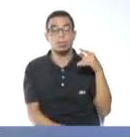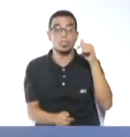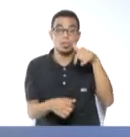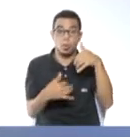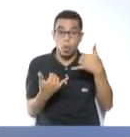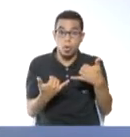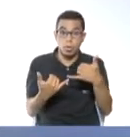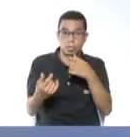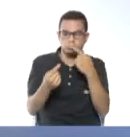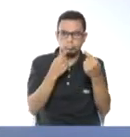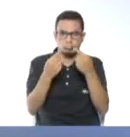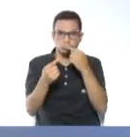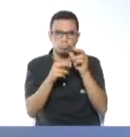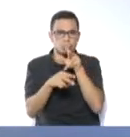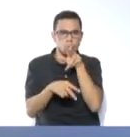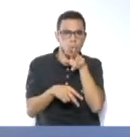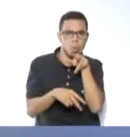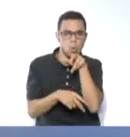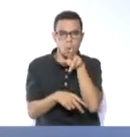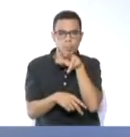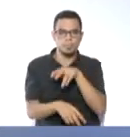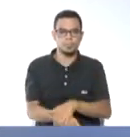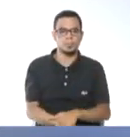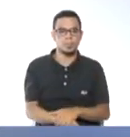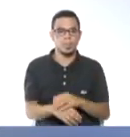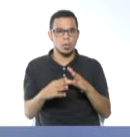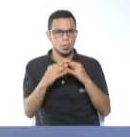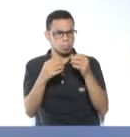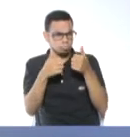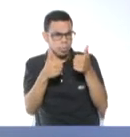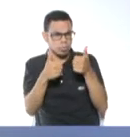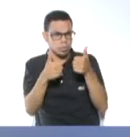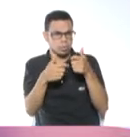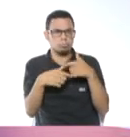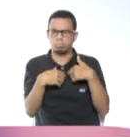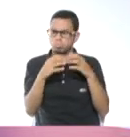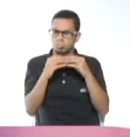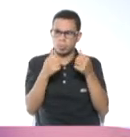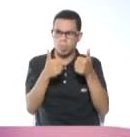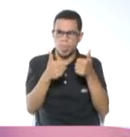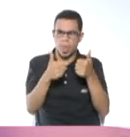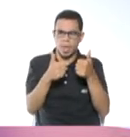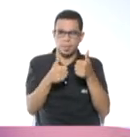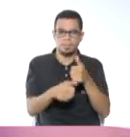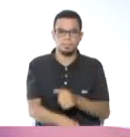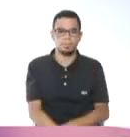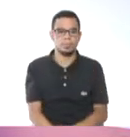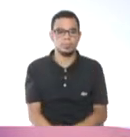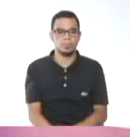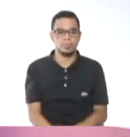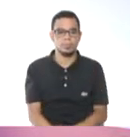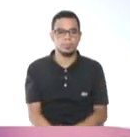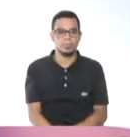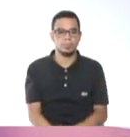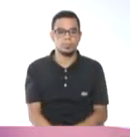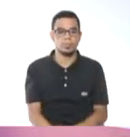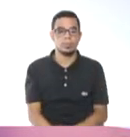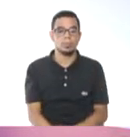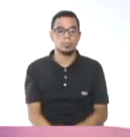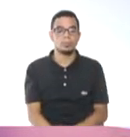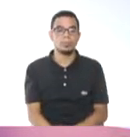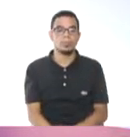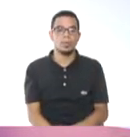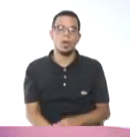ahorita. ¿Cómo estás, profe Edi? ¿Cómo está todo? Puangui, Alicia. Bueno, Puangui es una forma de saludar en